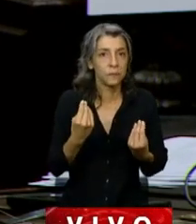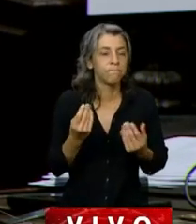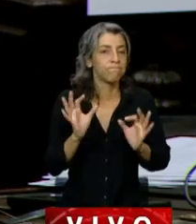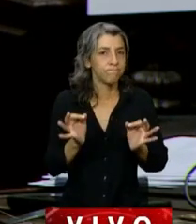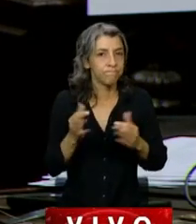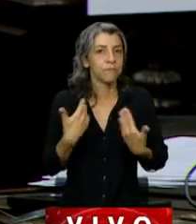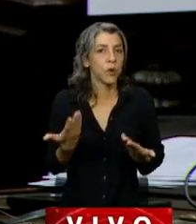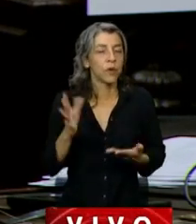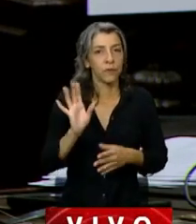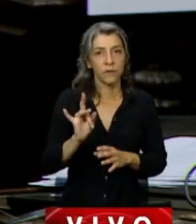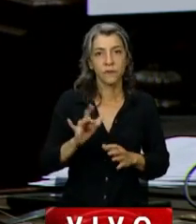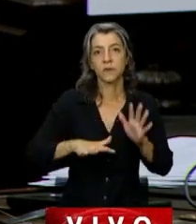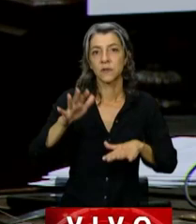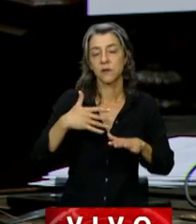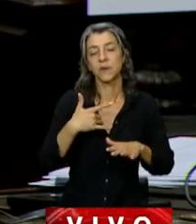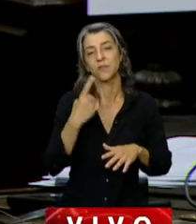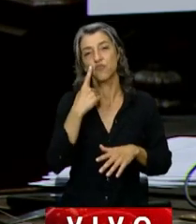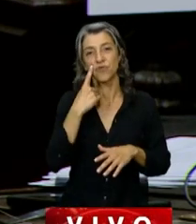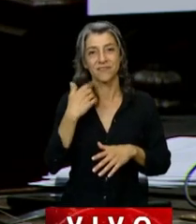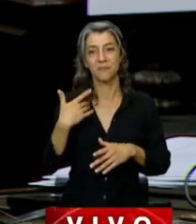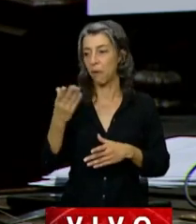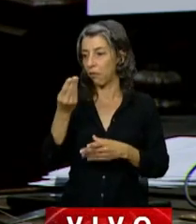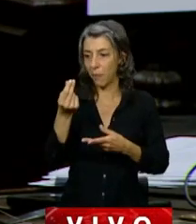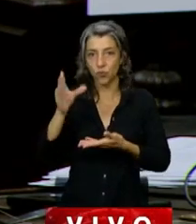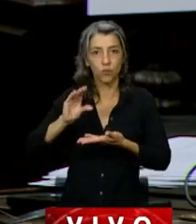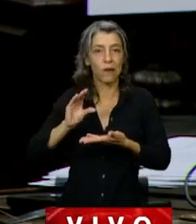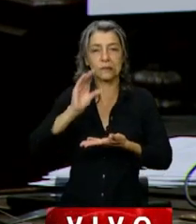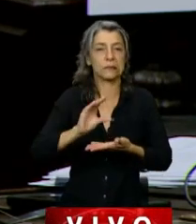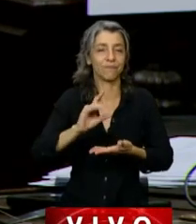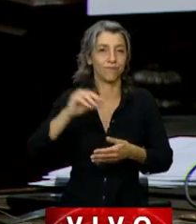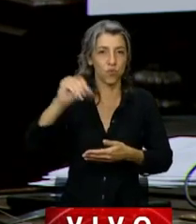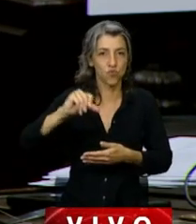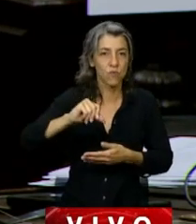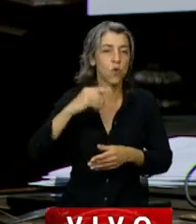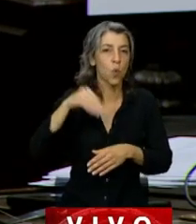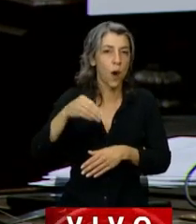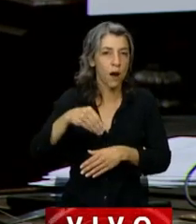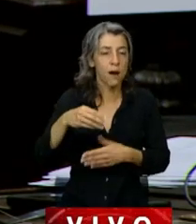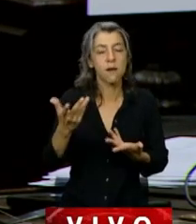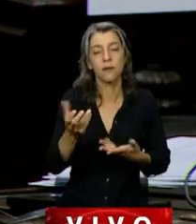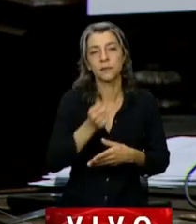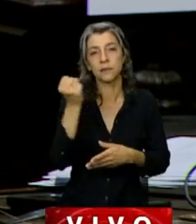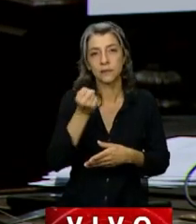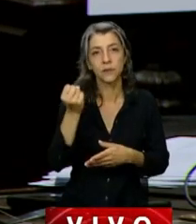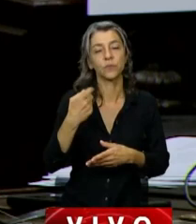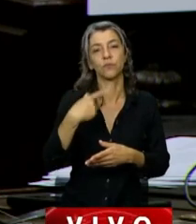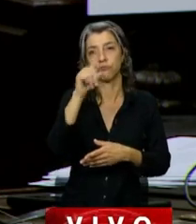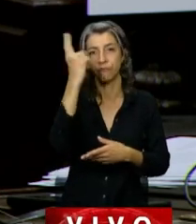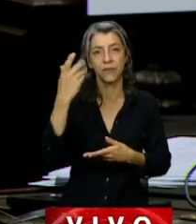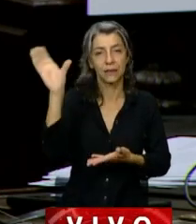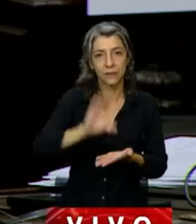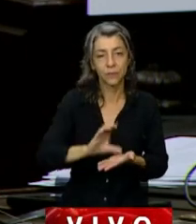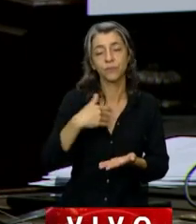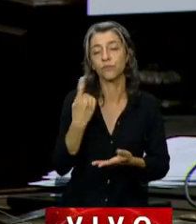que puedan ser financiadas con los presupuestos municipales o provinciales a través de un organismo que es un ejemplo, que es el ENOSA,